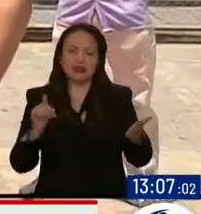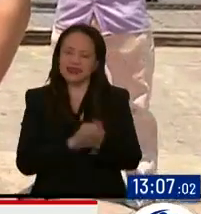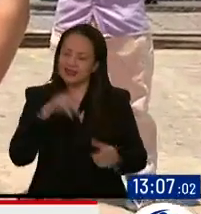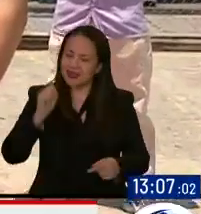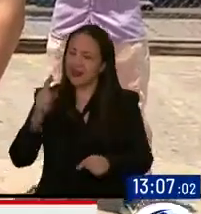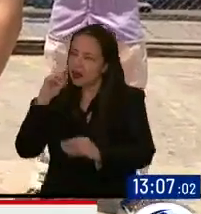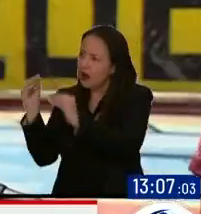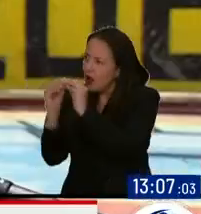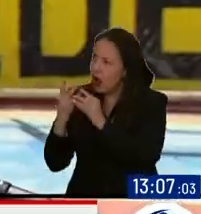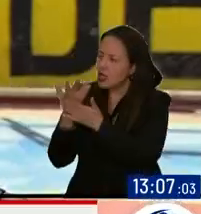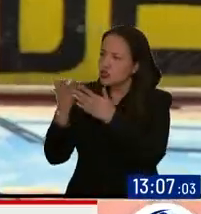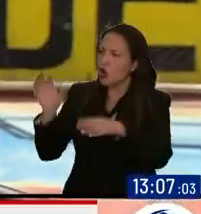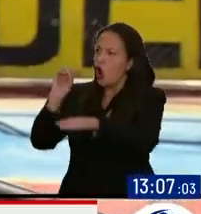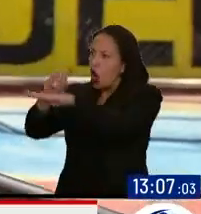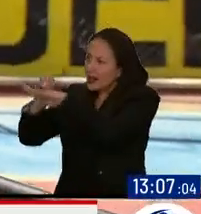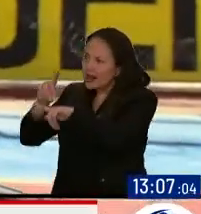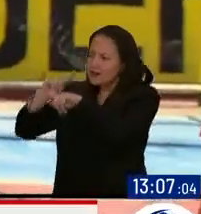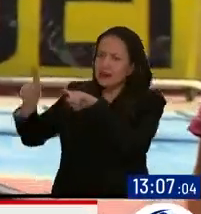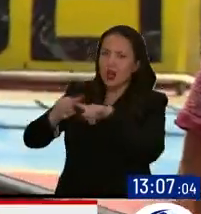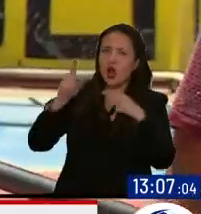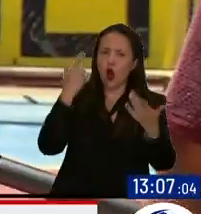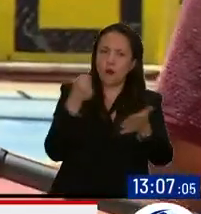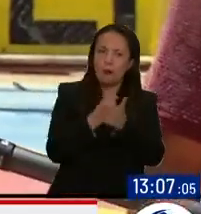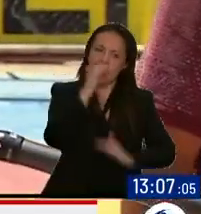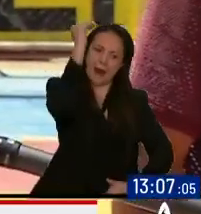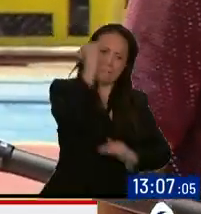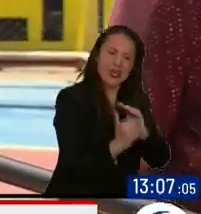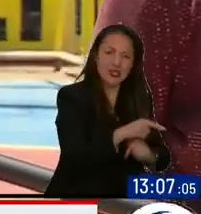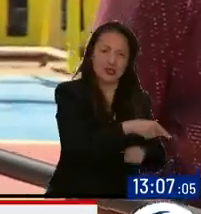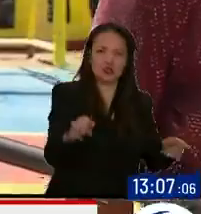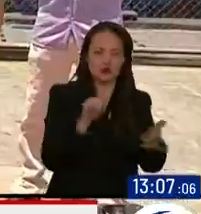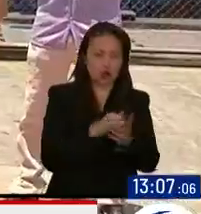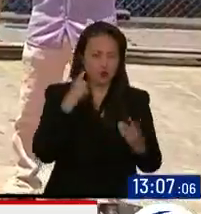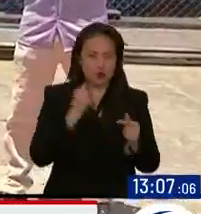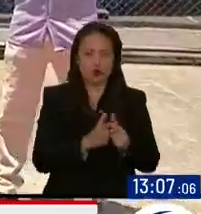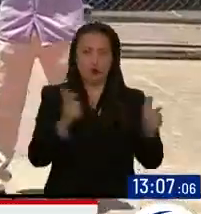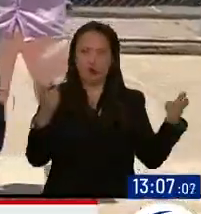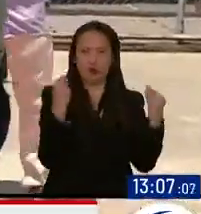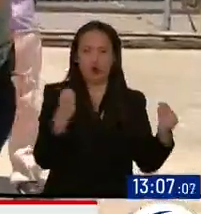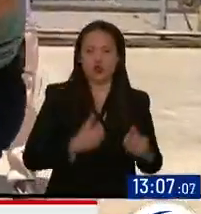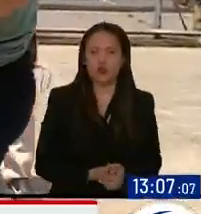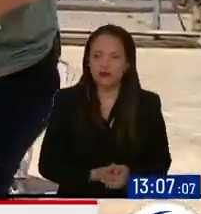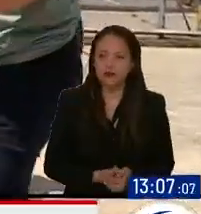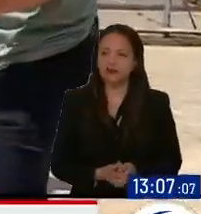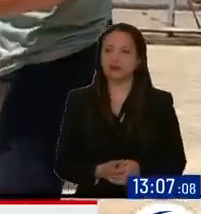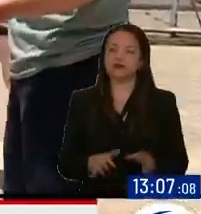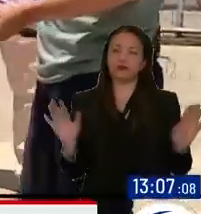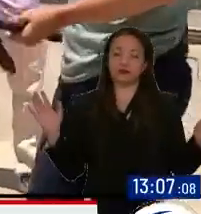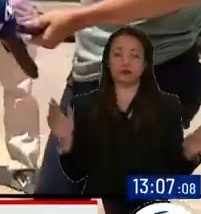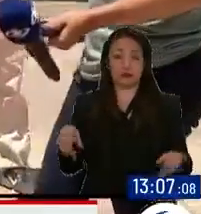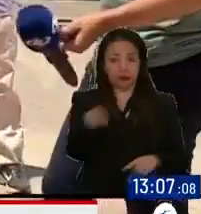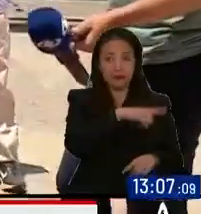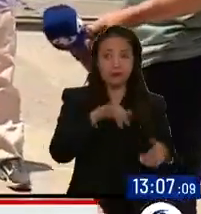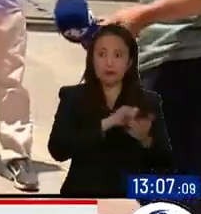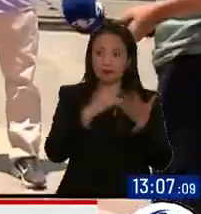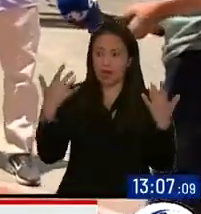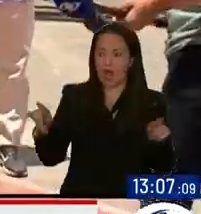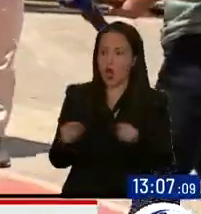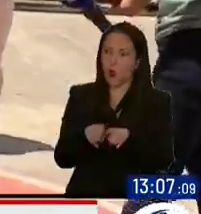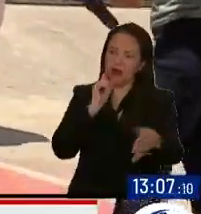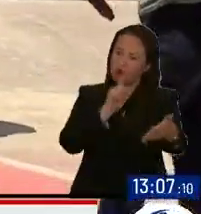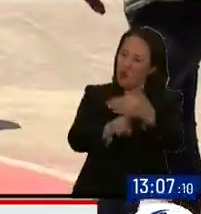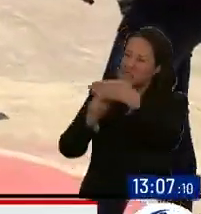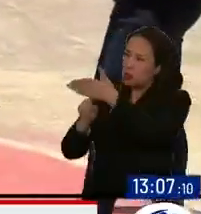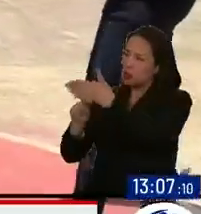para ponerle un fin o al menos bajar estas cifras que son tan altas y demandantes. Por ejemplo, ustedes me han planteado una visión, una radiografía de la